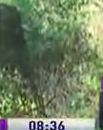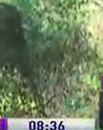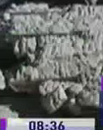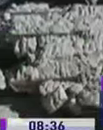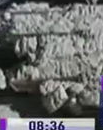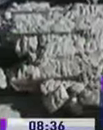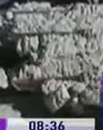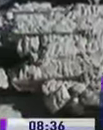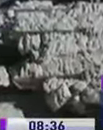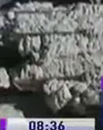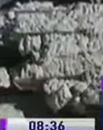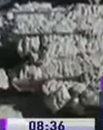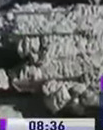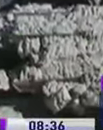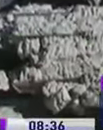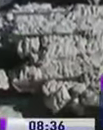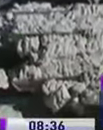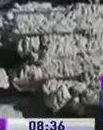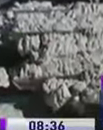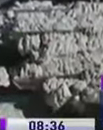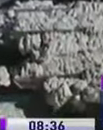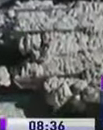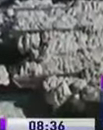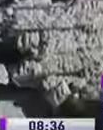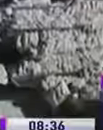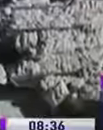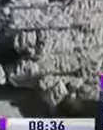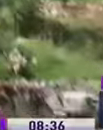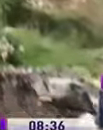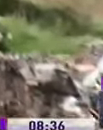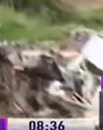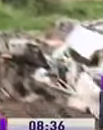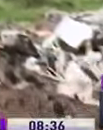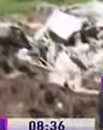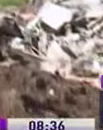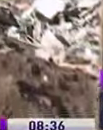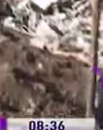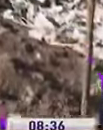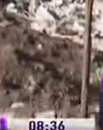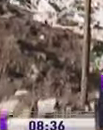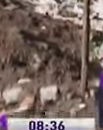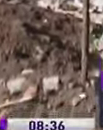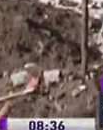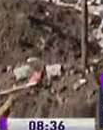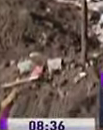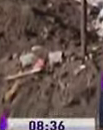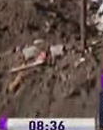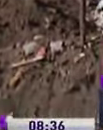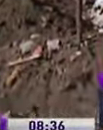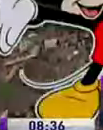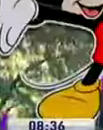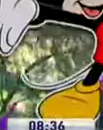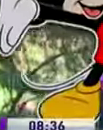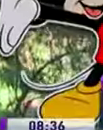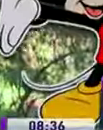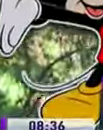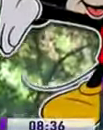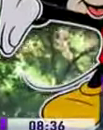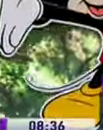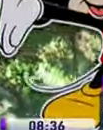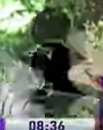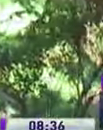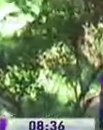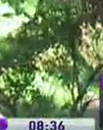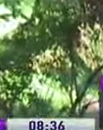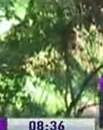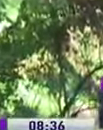vienen así a votar. Y perjudica todo porque... Pasando había más gente, ahora ya no hay mucha gente. con la basura aparecen las ratas. Y con las basuras peor todavía,